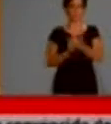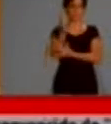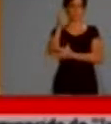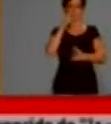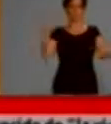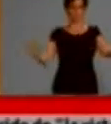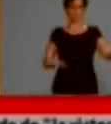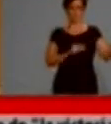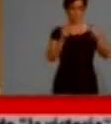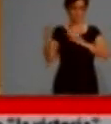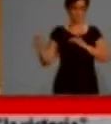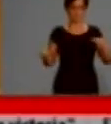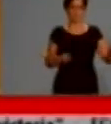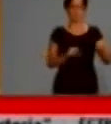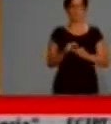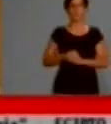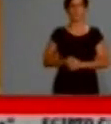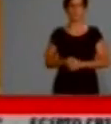De acuerdo.